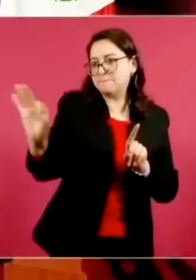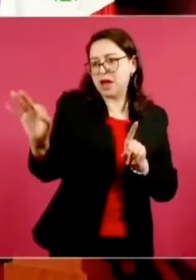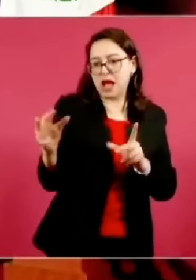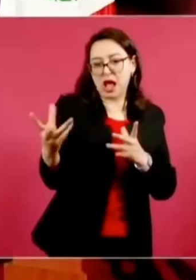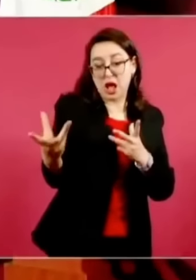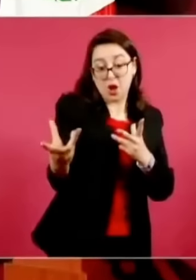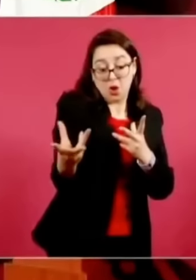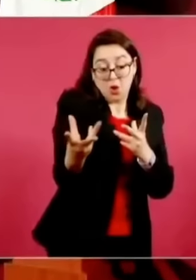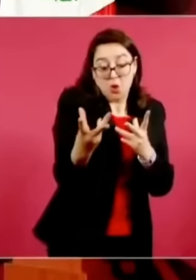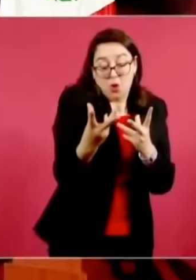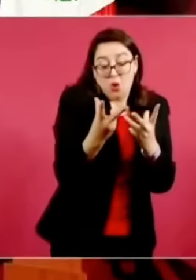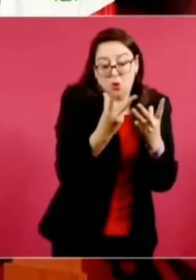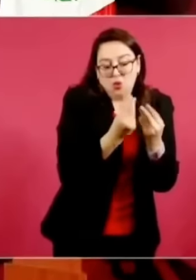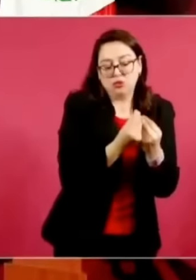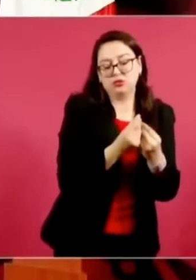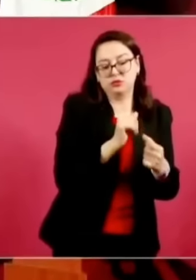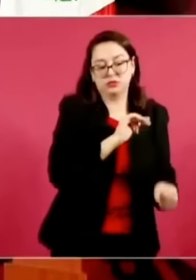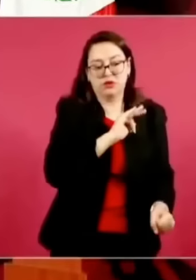durante el gobierno de Salinas.